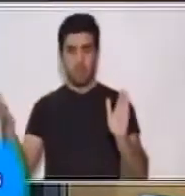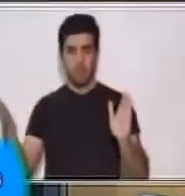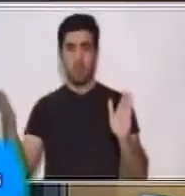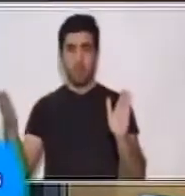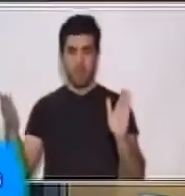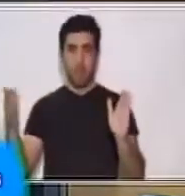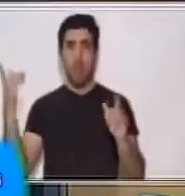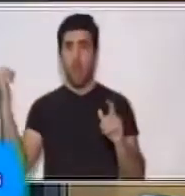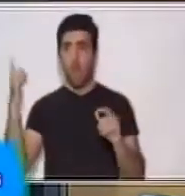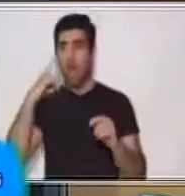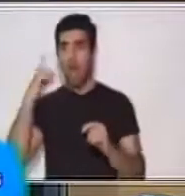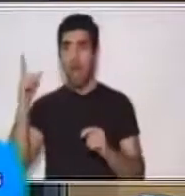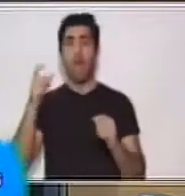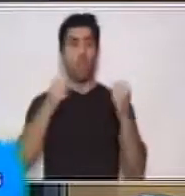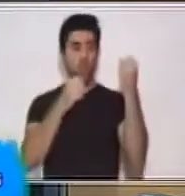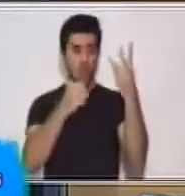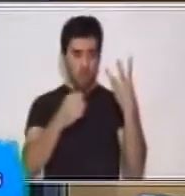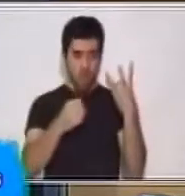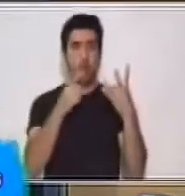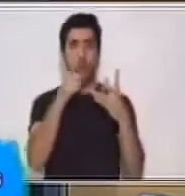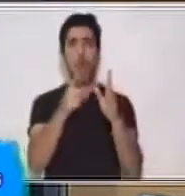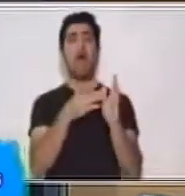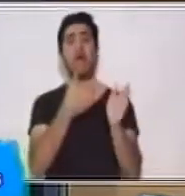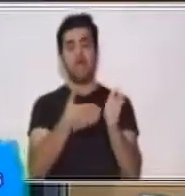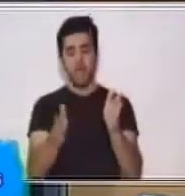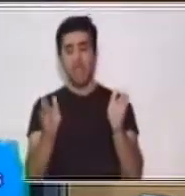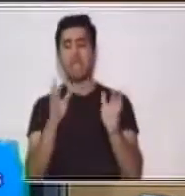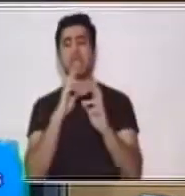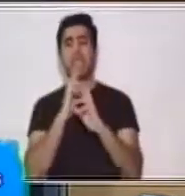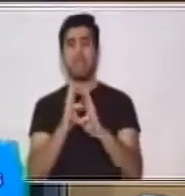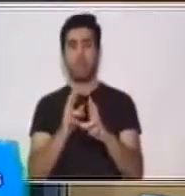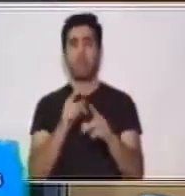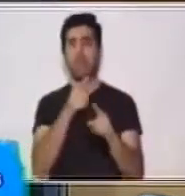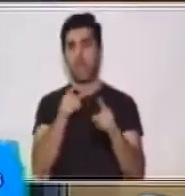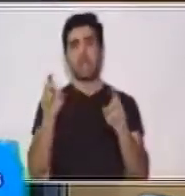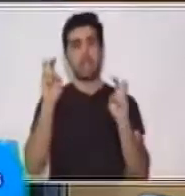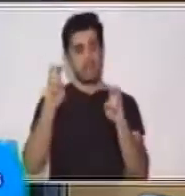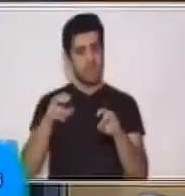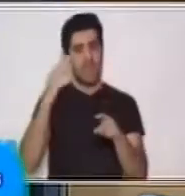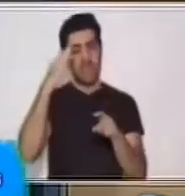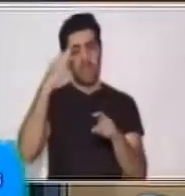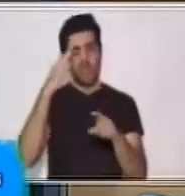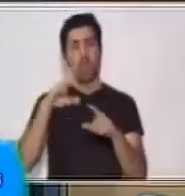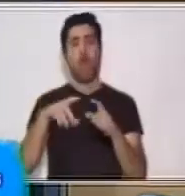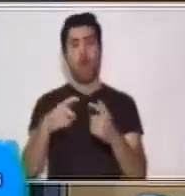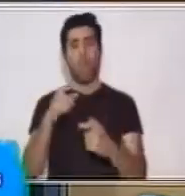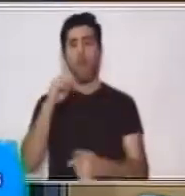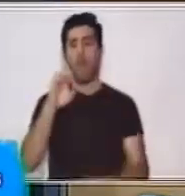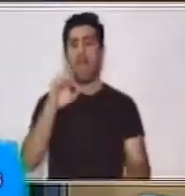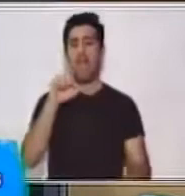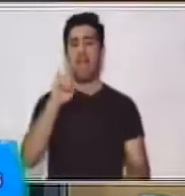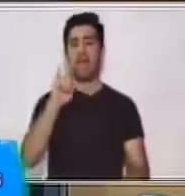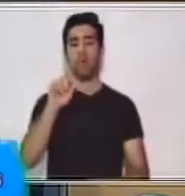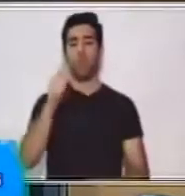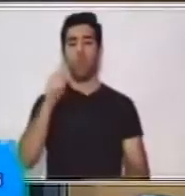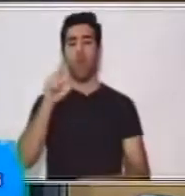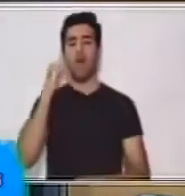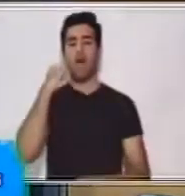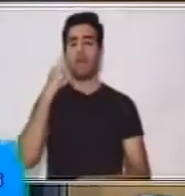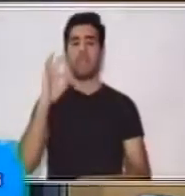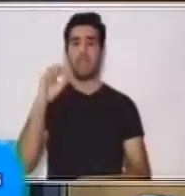es necesario aquí el uso o los presaberes de ecuaciones. Por lo tanto, para